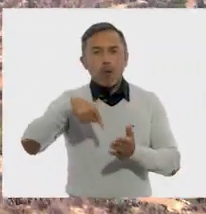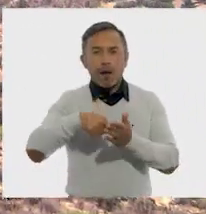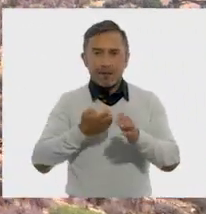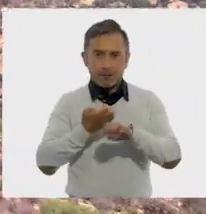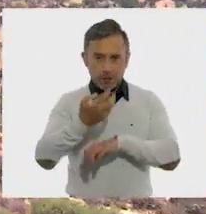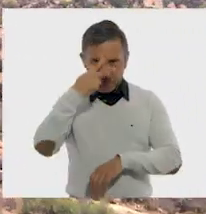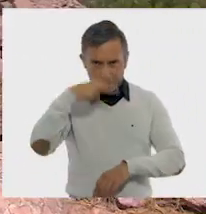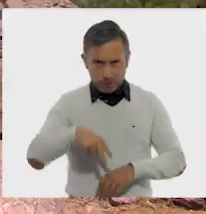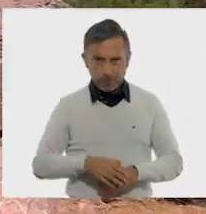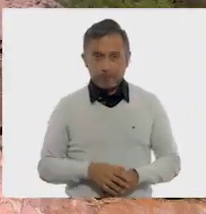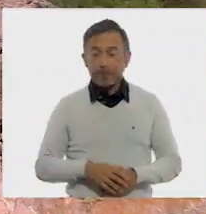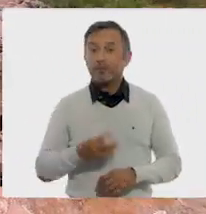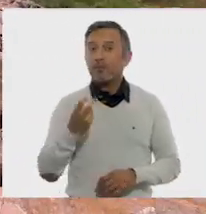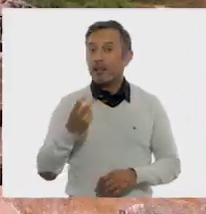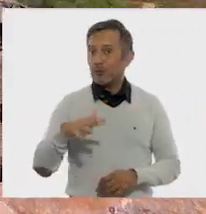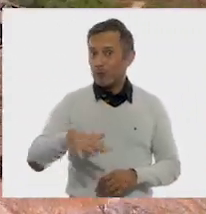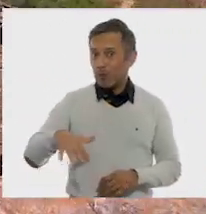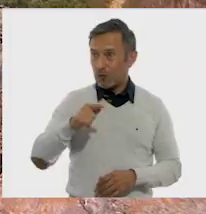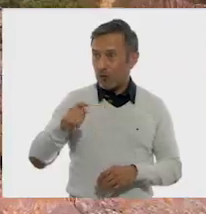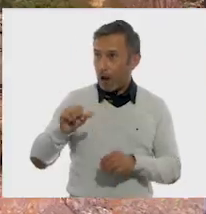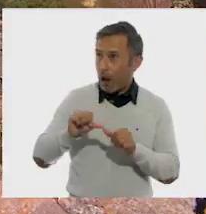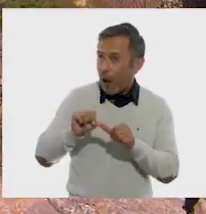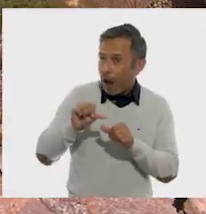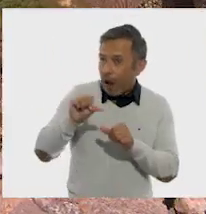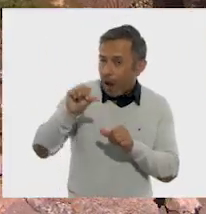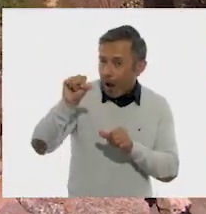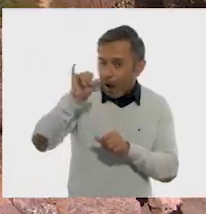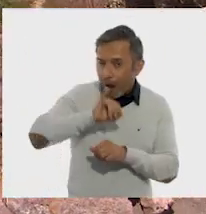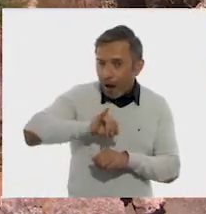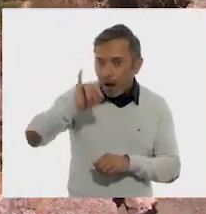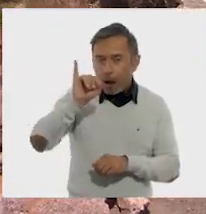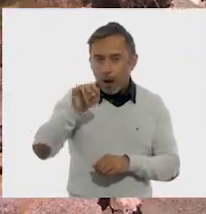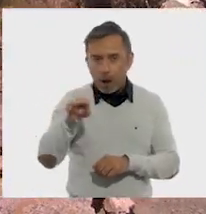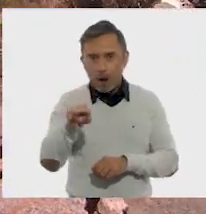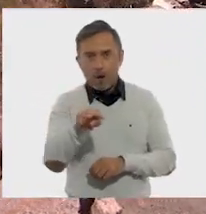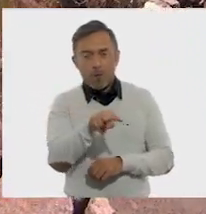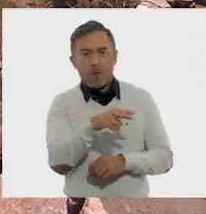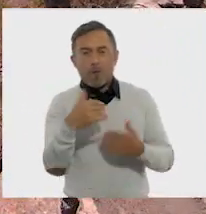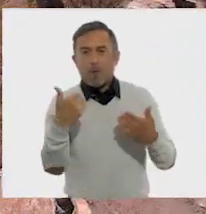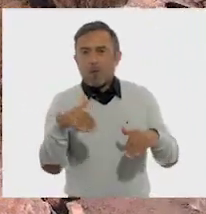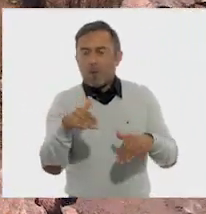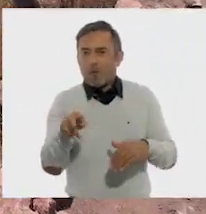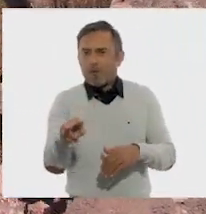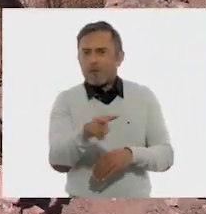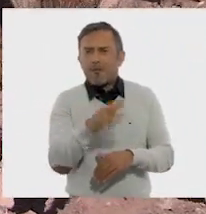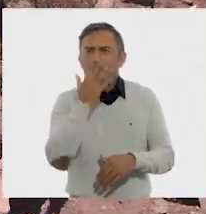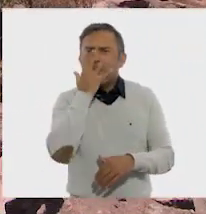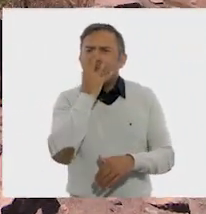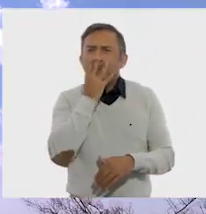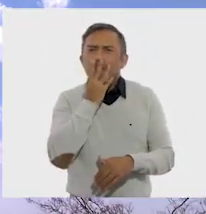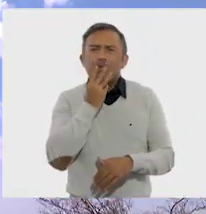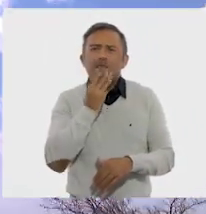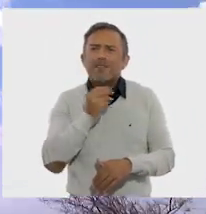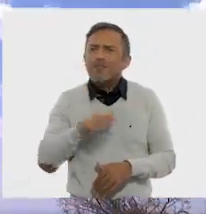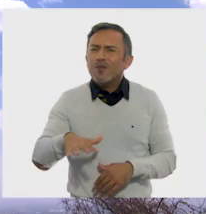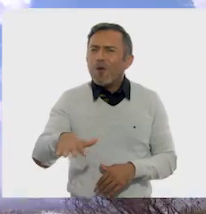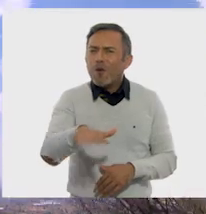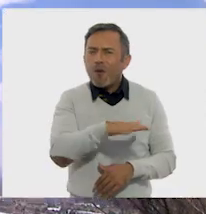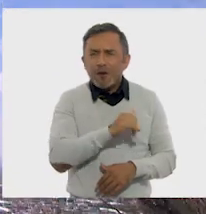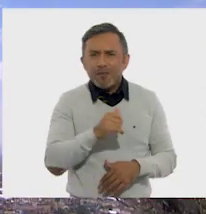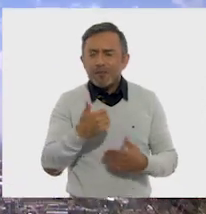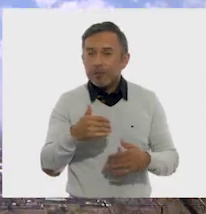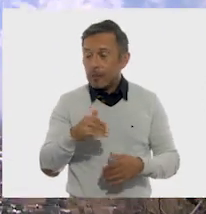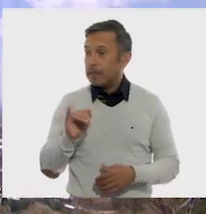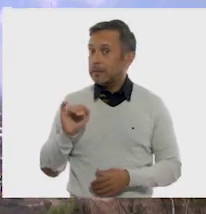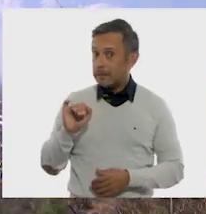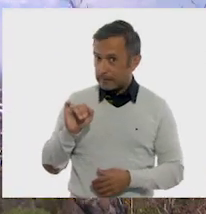ubicación geográfica y la altura que nos acabas de dar, tenemos una idea de por qué desde aquí tenemos una vista tan preciosa de todo lo que podemos observar. Pues sí, de